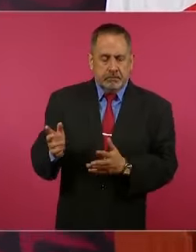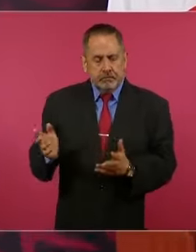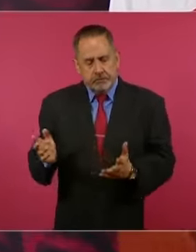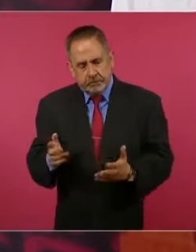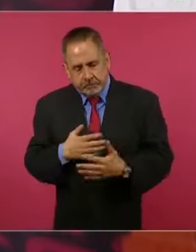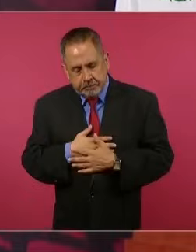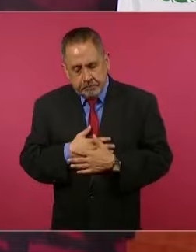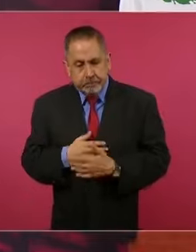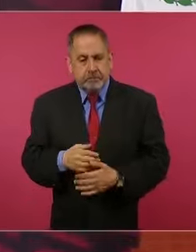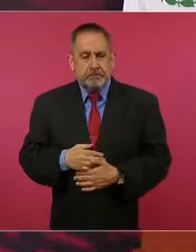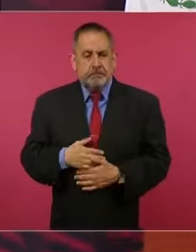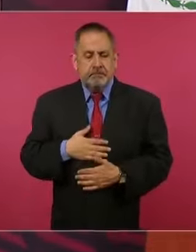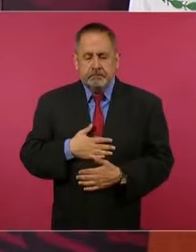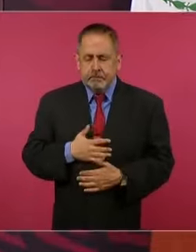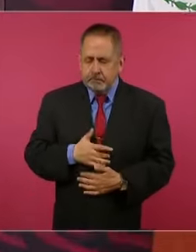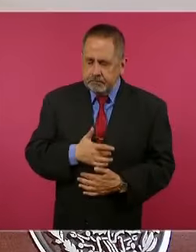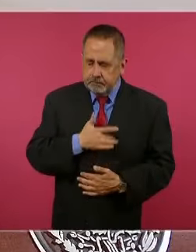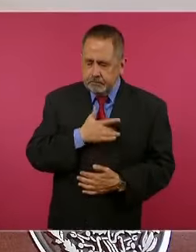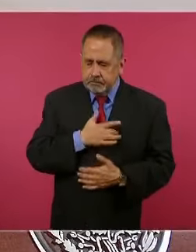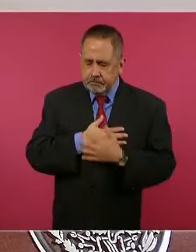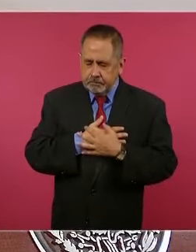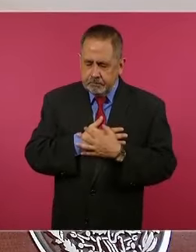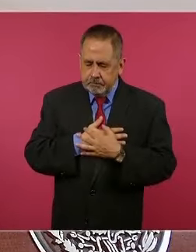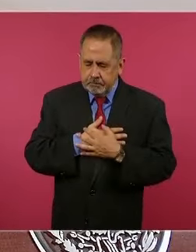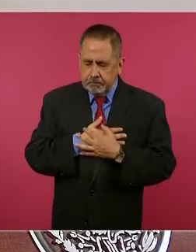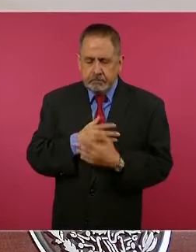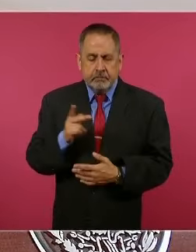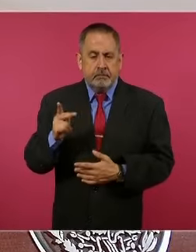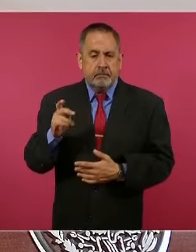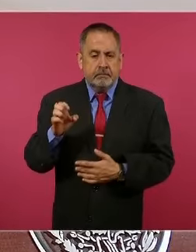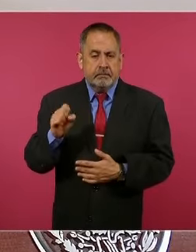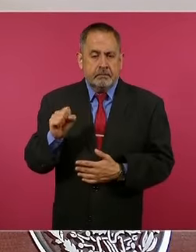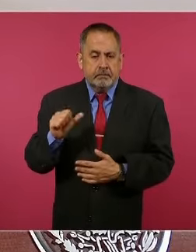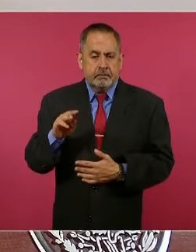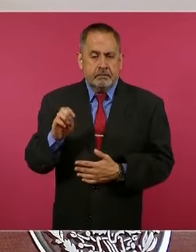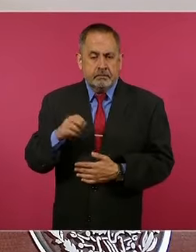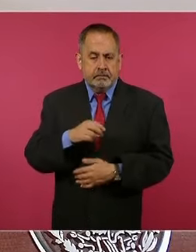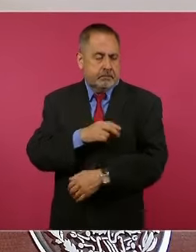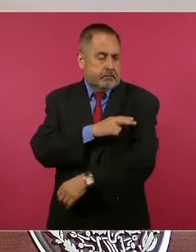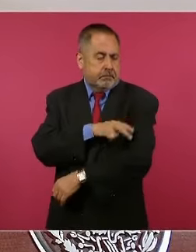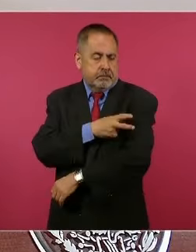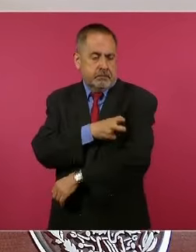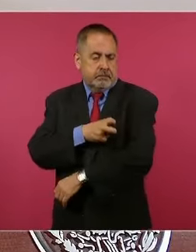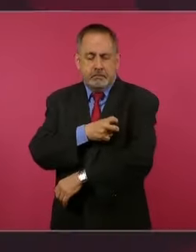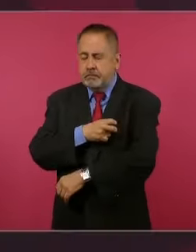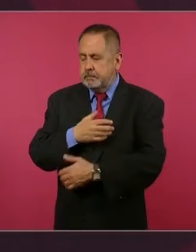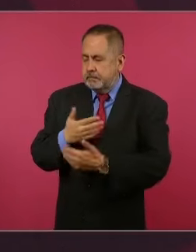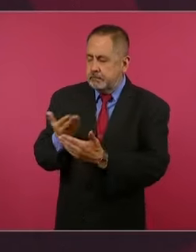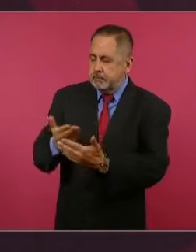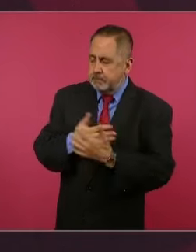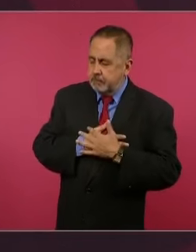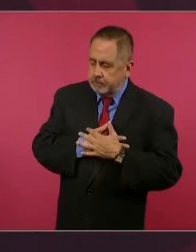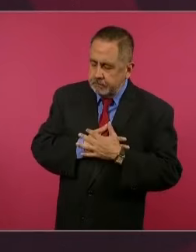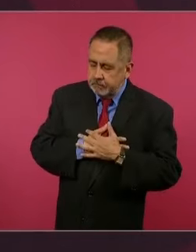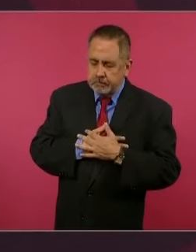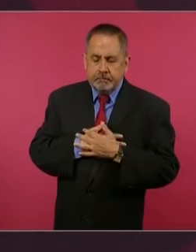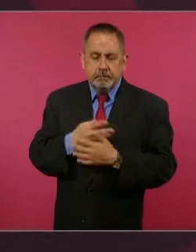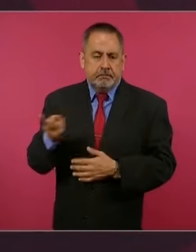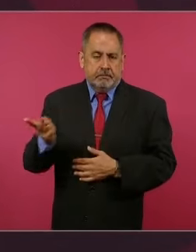nuestro más profundo pésame por este fallecimiento de